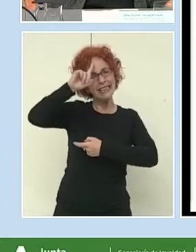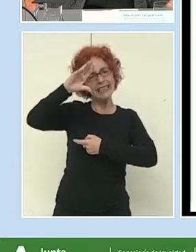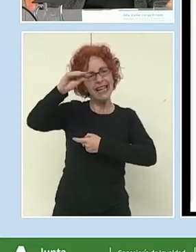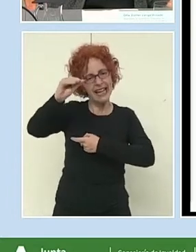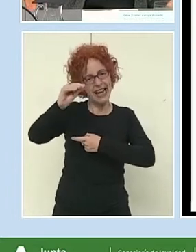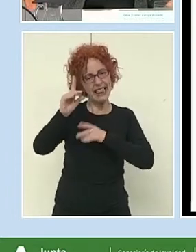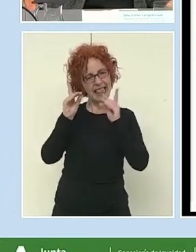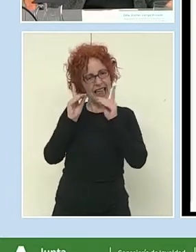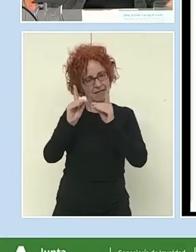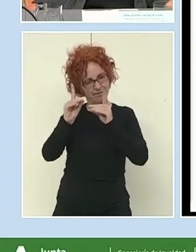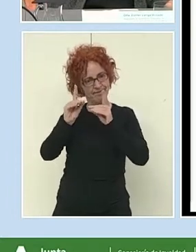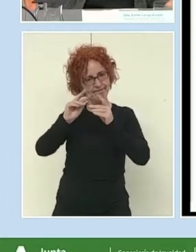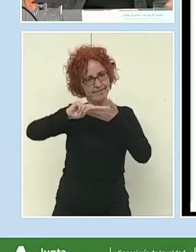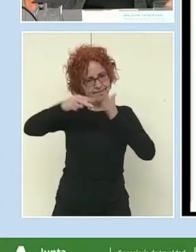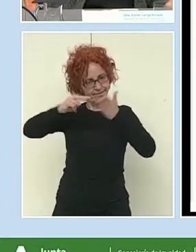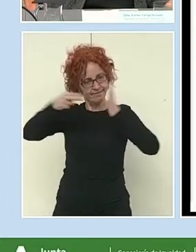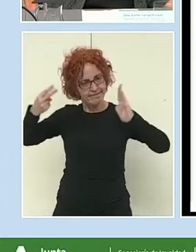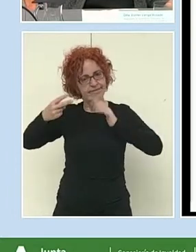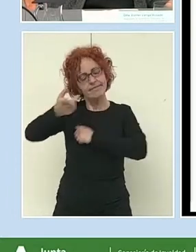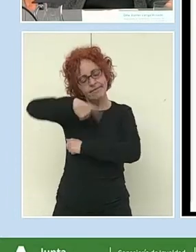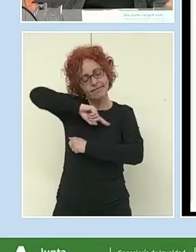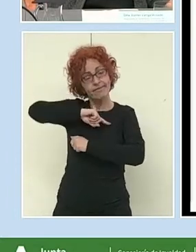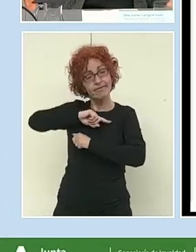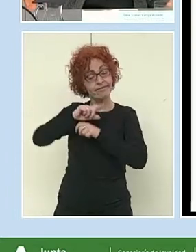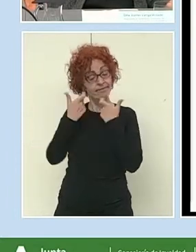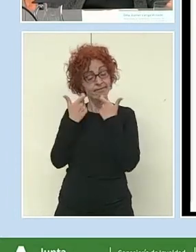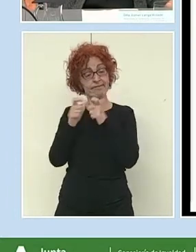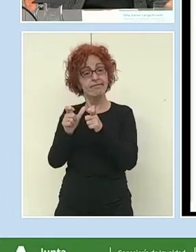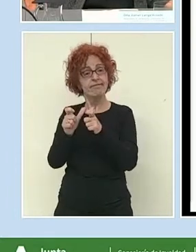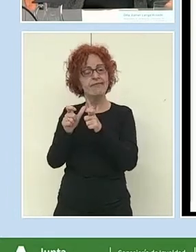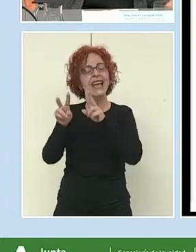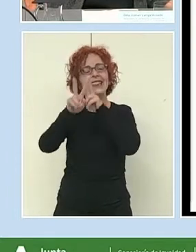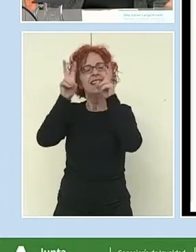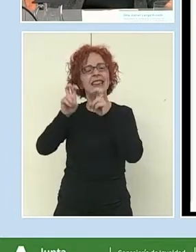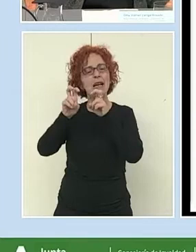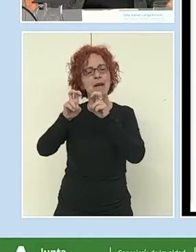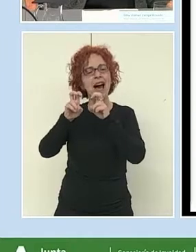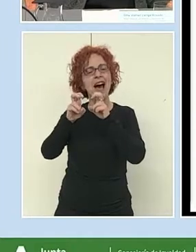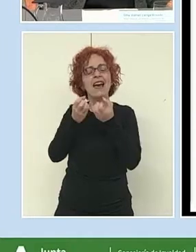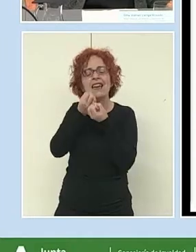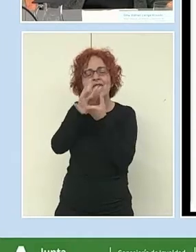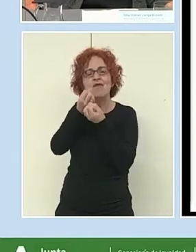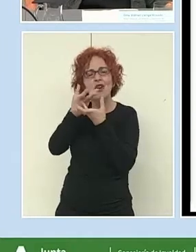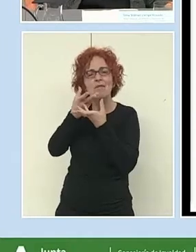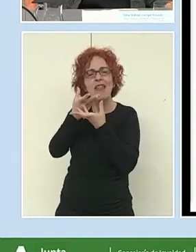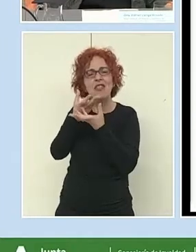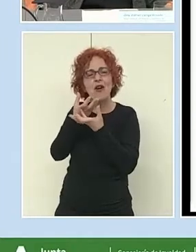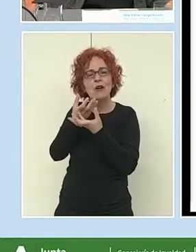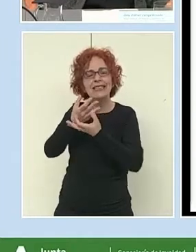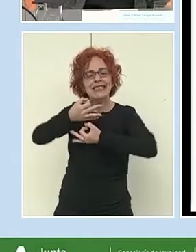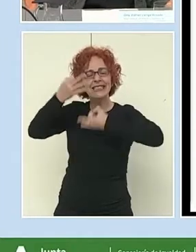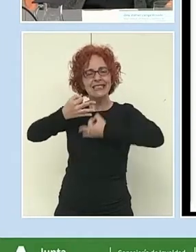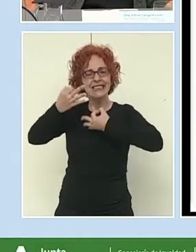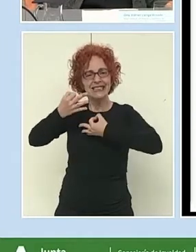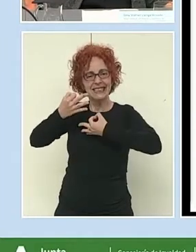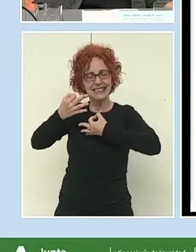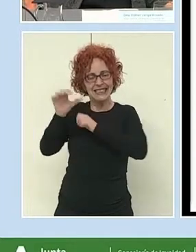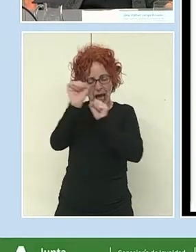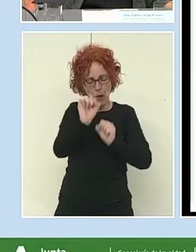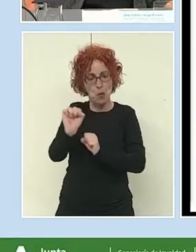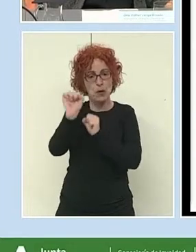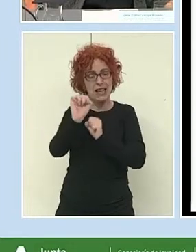blockchain. Concretamente yo estaría en la parte de ciberseguridad. Y si afino un poquito más, pues yo estoy en la parte